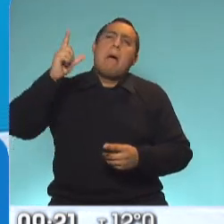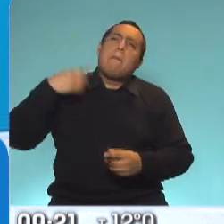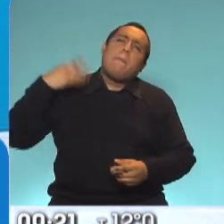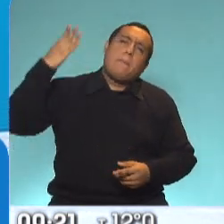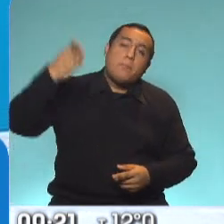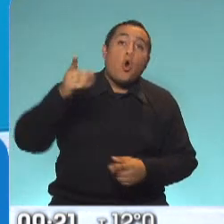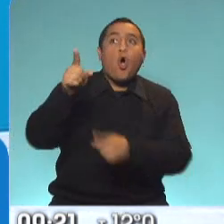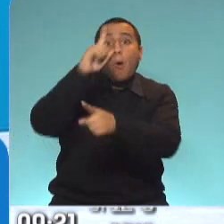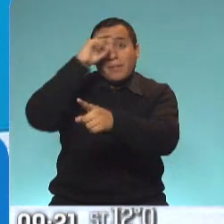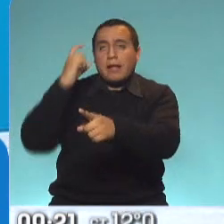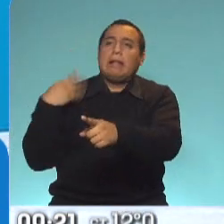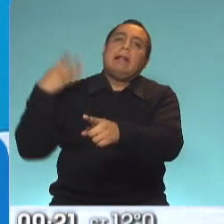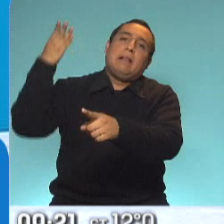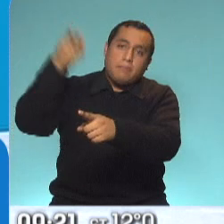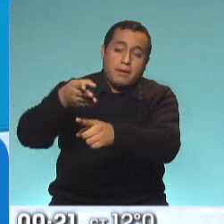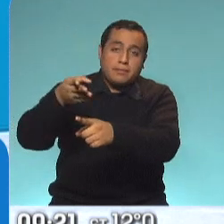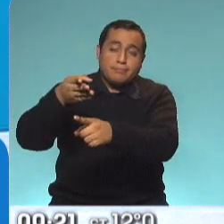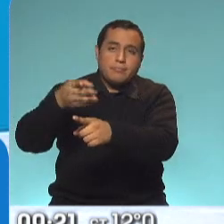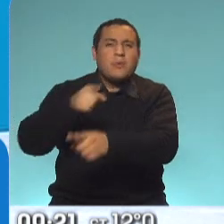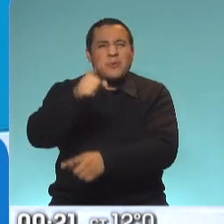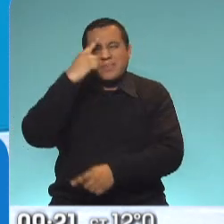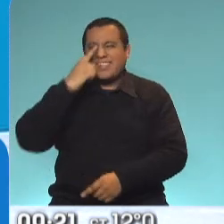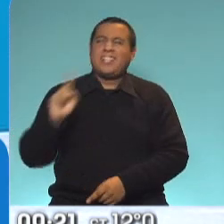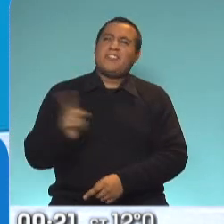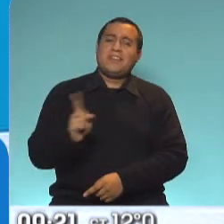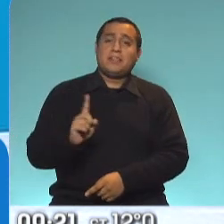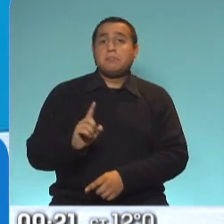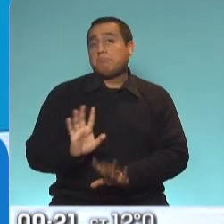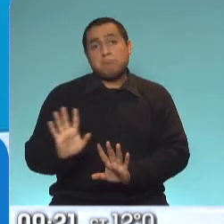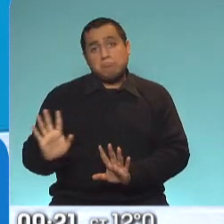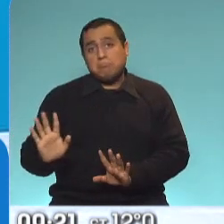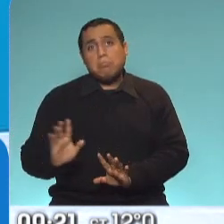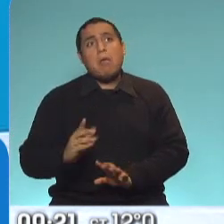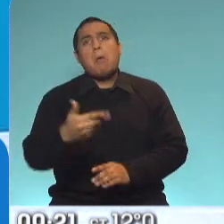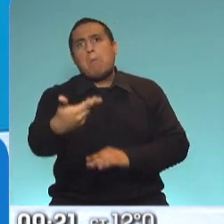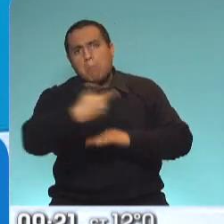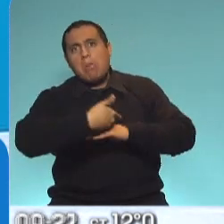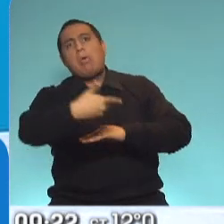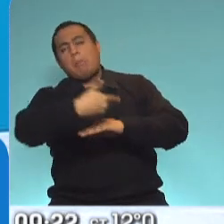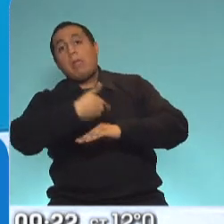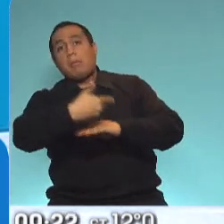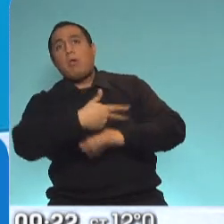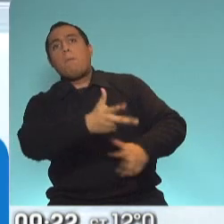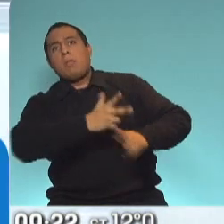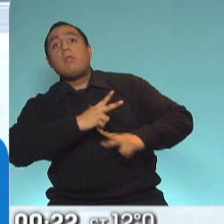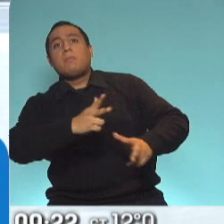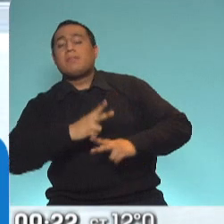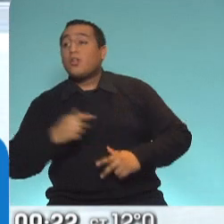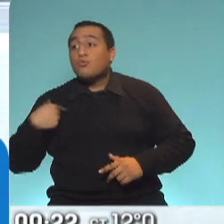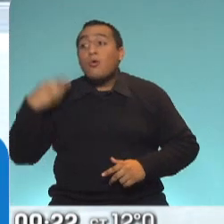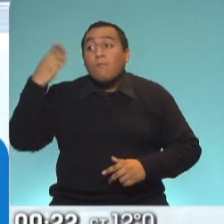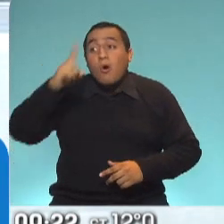un hospital. Y aunque les parezca mentira, los reclamos y lo que nos llega es decir, nos da miedo ir al hospital. Y